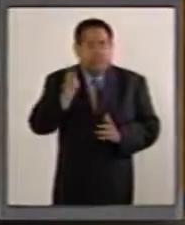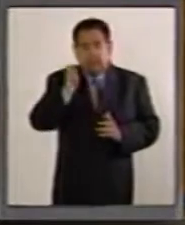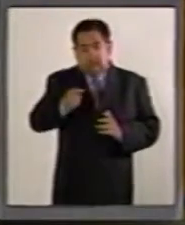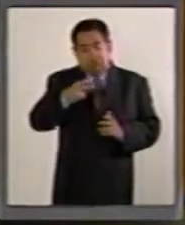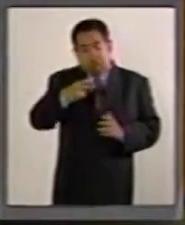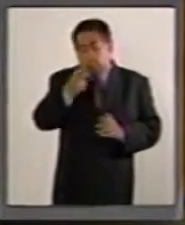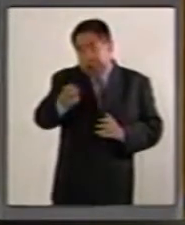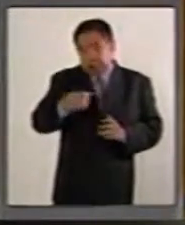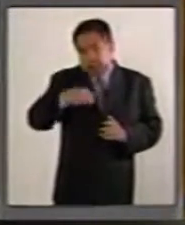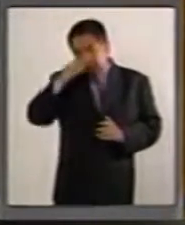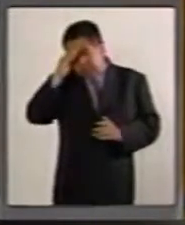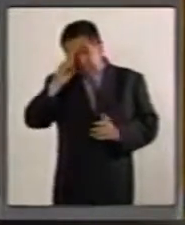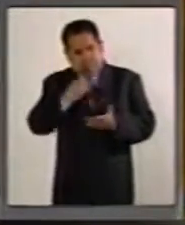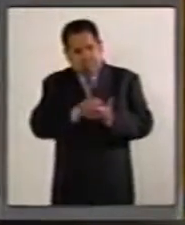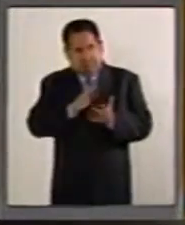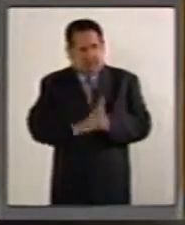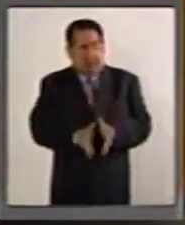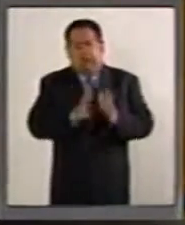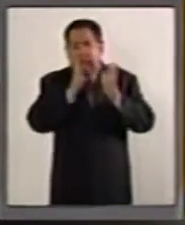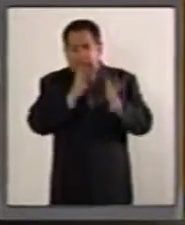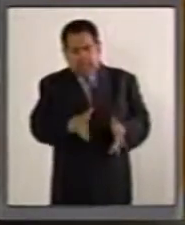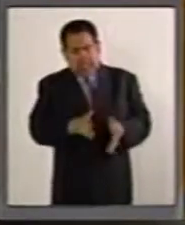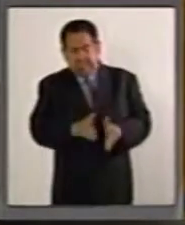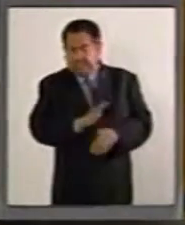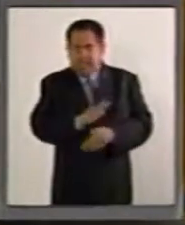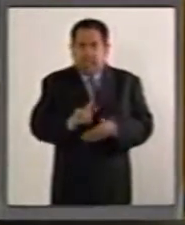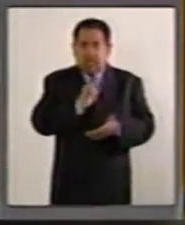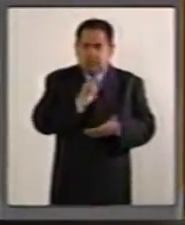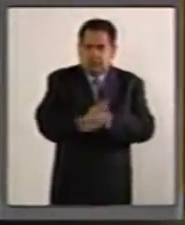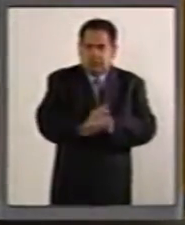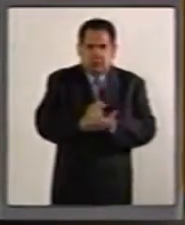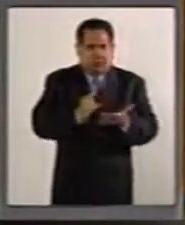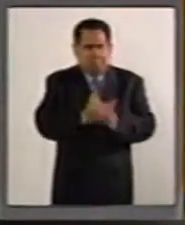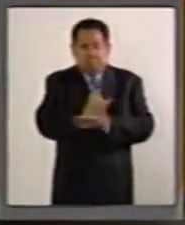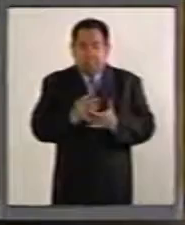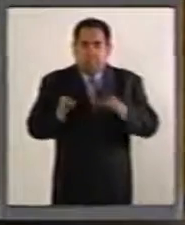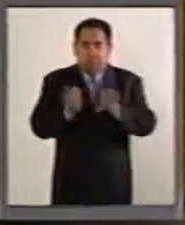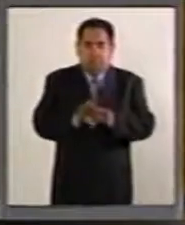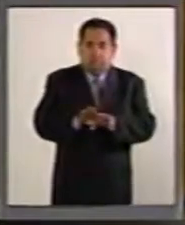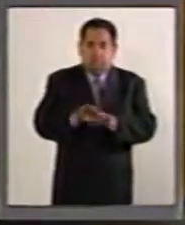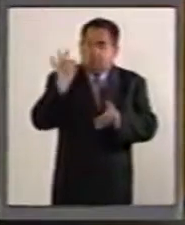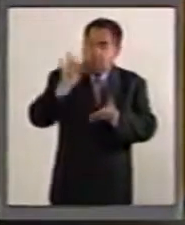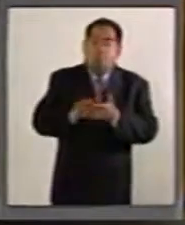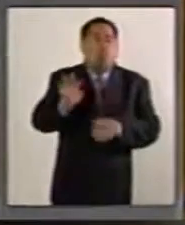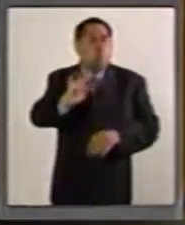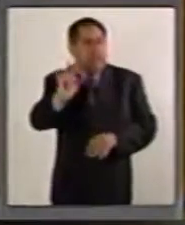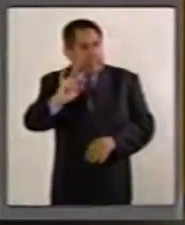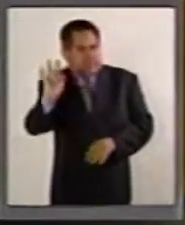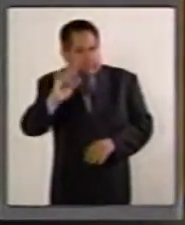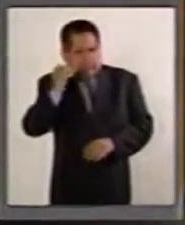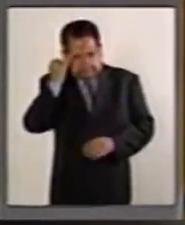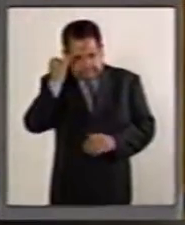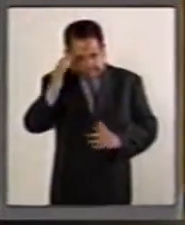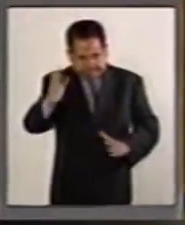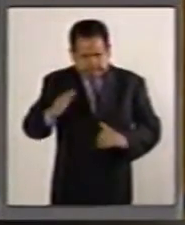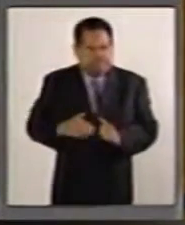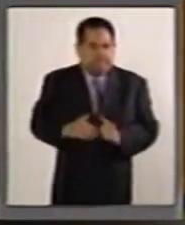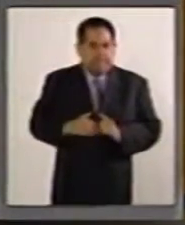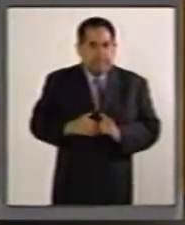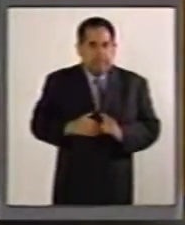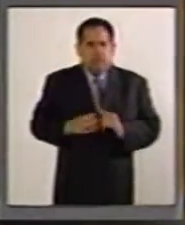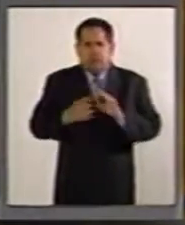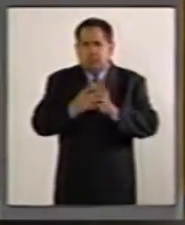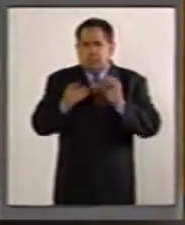tanto se queda sin materia el recurso y se sobresee. Podría. Quiero dejar, pero no